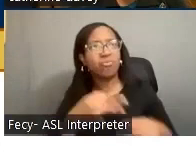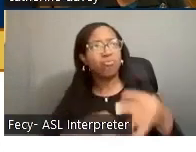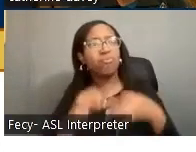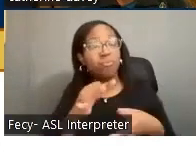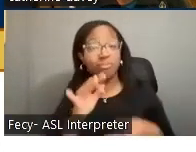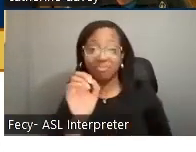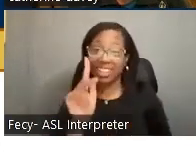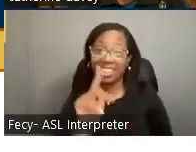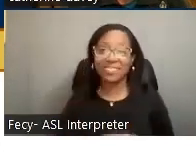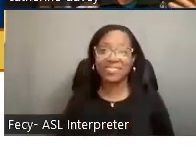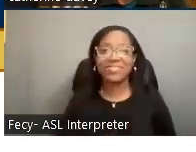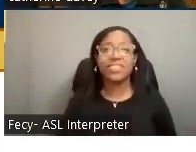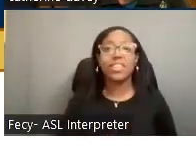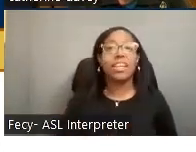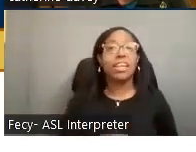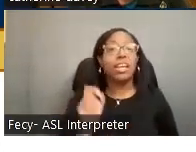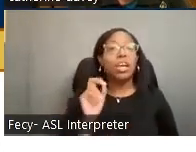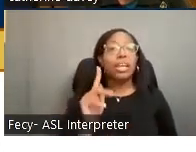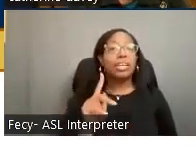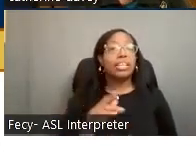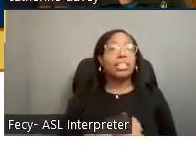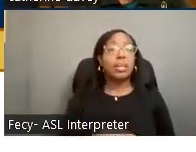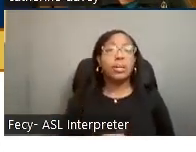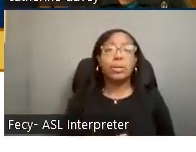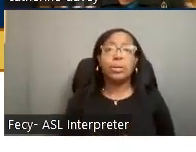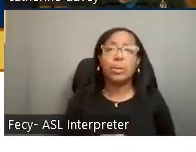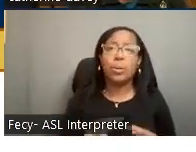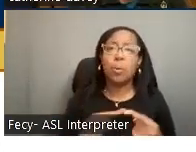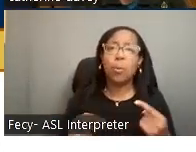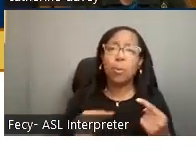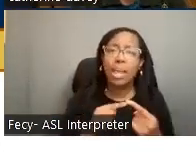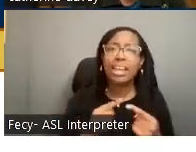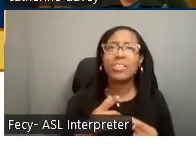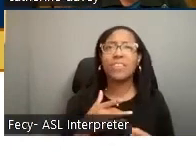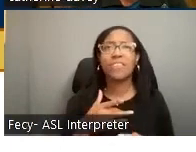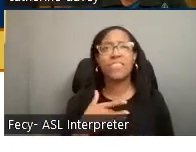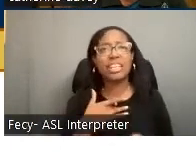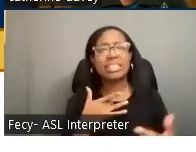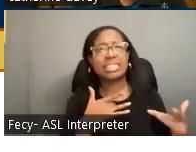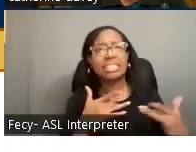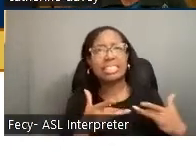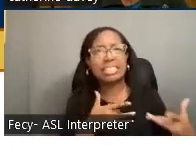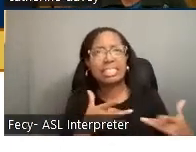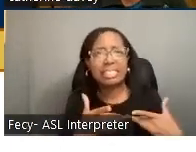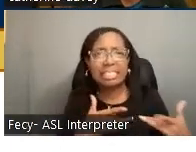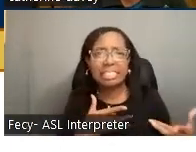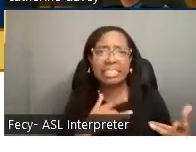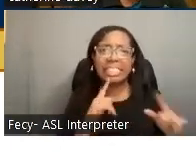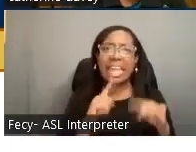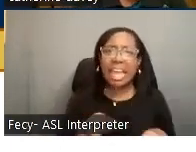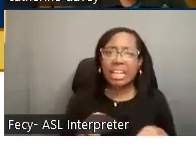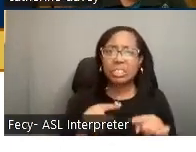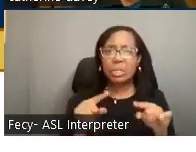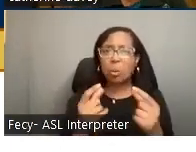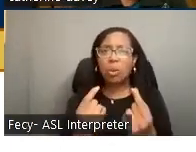piensan como que es su propia niña. Bien, entonces, la respuesta para cada miedo no es el